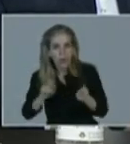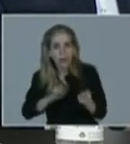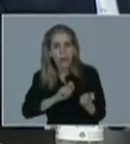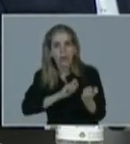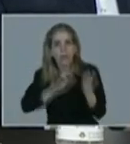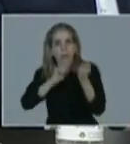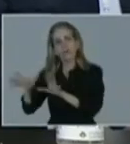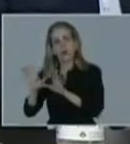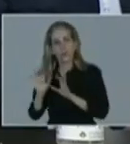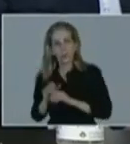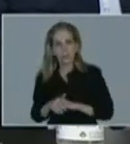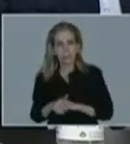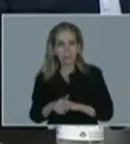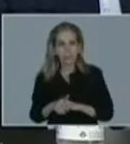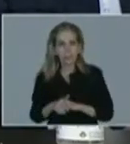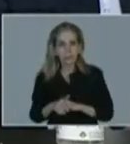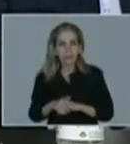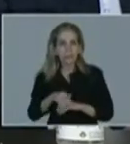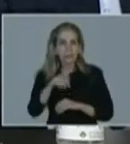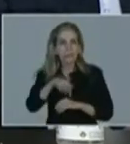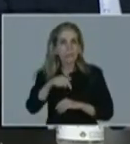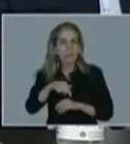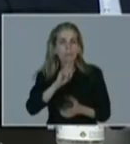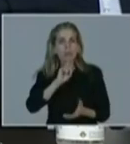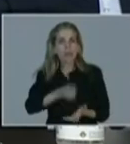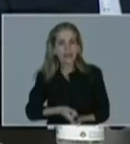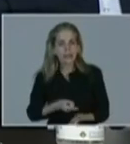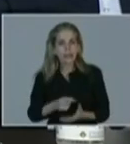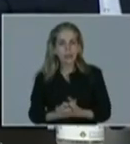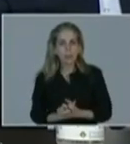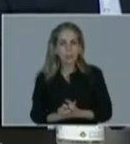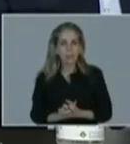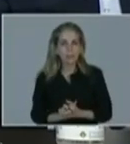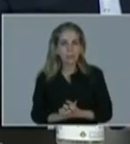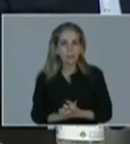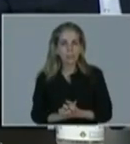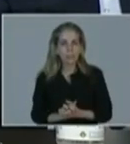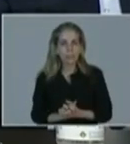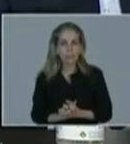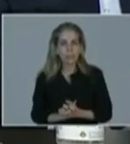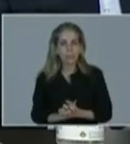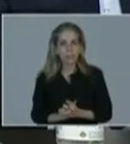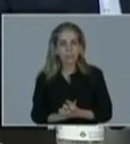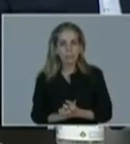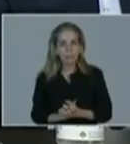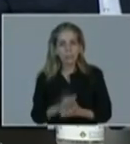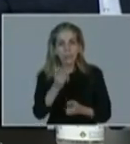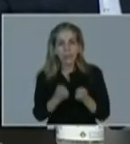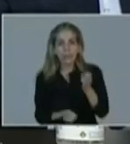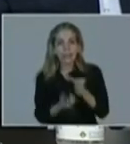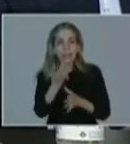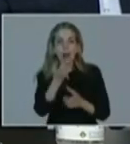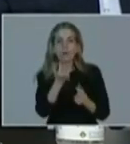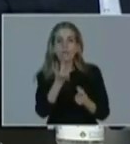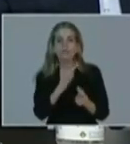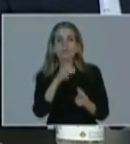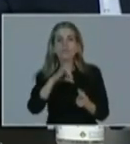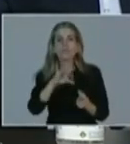en febrero dijeron que no lo iban a ejecutar, le ejecutaron la primera cuota. Acá estamos frente a una